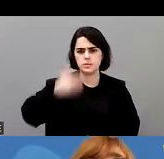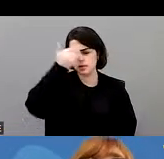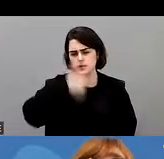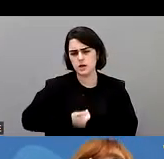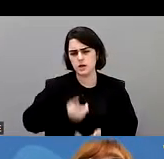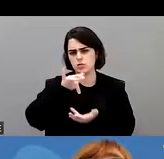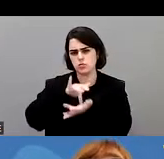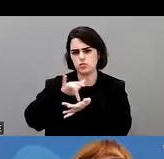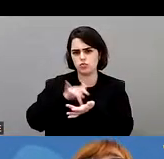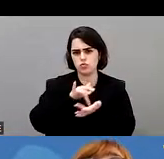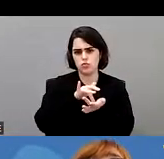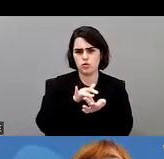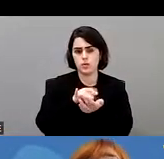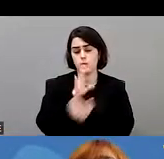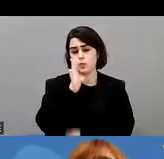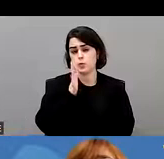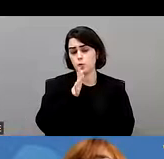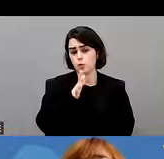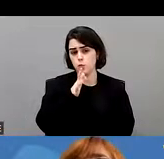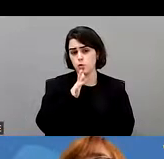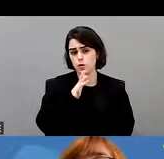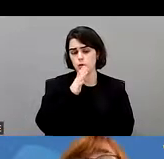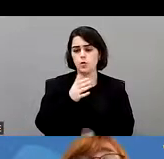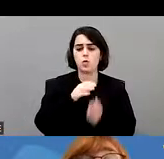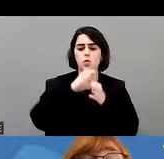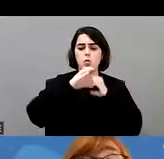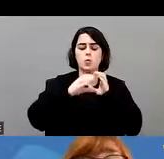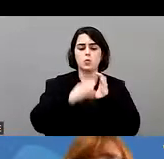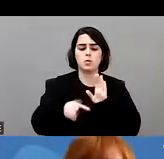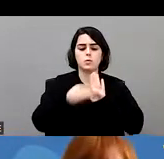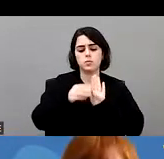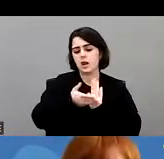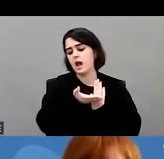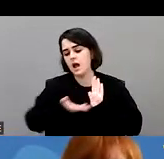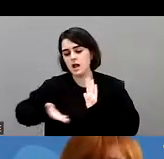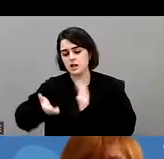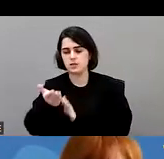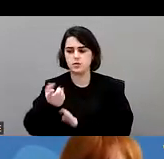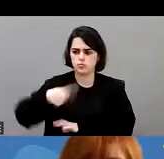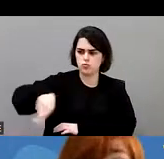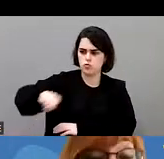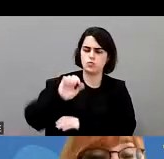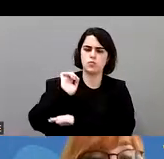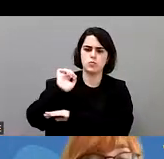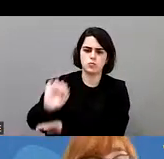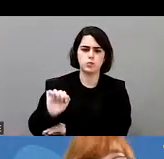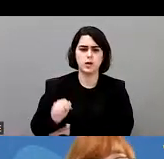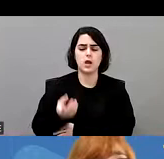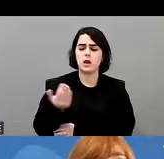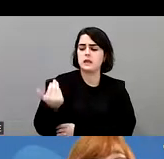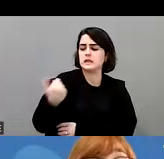parálisis cerebral por emplear comunicación aumentativa y alternativa. Hace poco presentábamos un